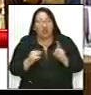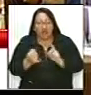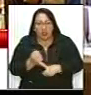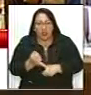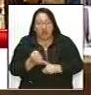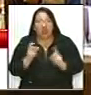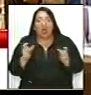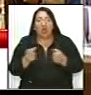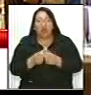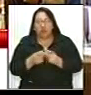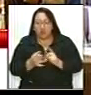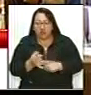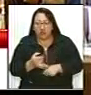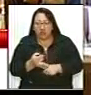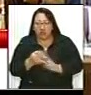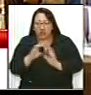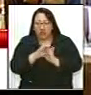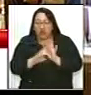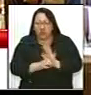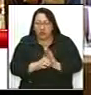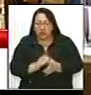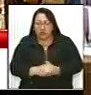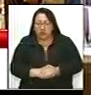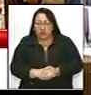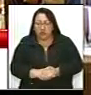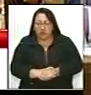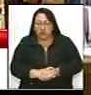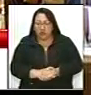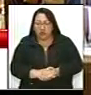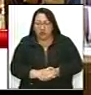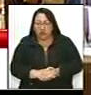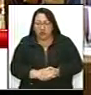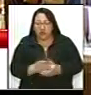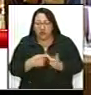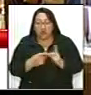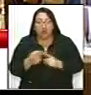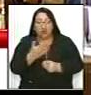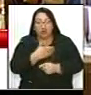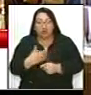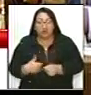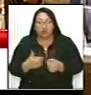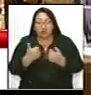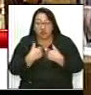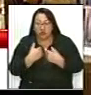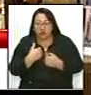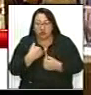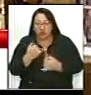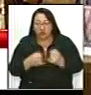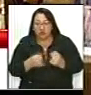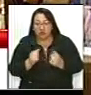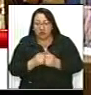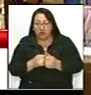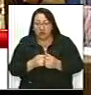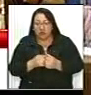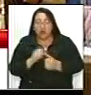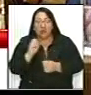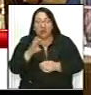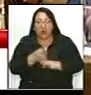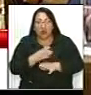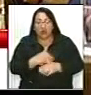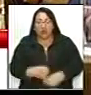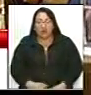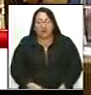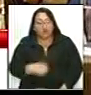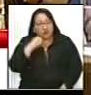la Comisión de Constitución, y por lo tanto, presidente, yo termino con lo que lo dije al